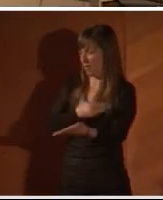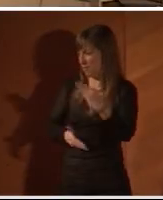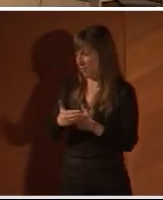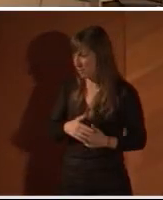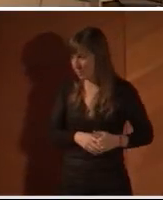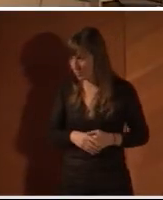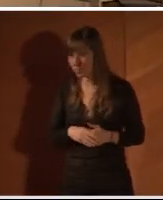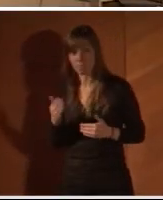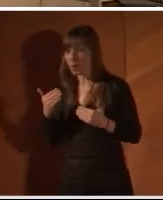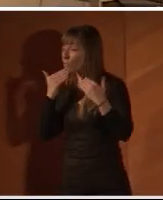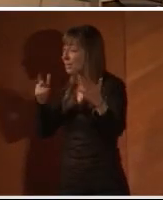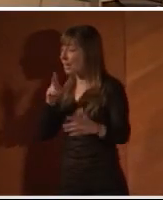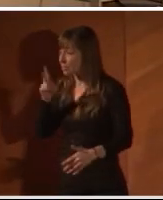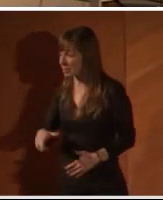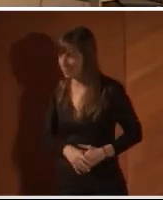gracias, Huesca.